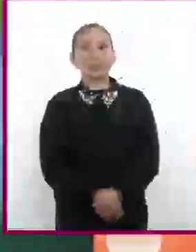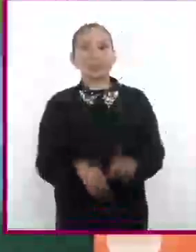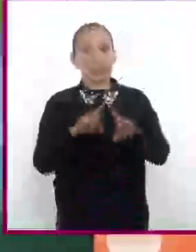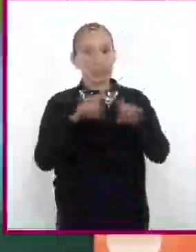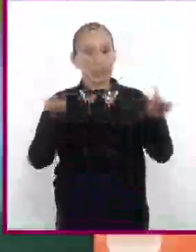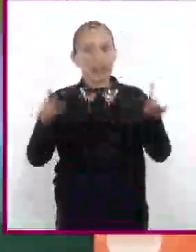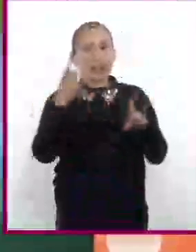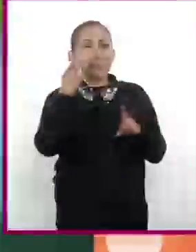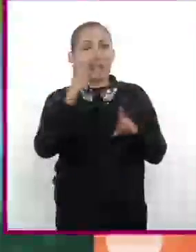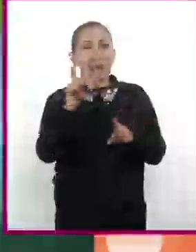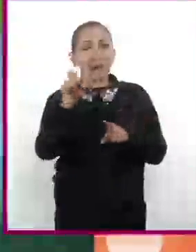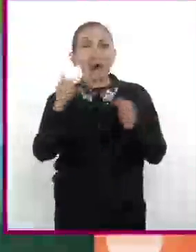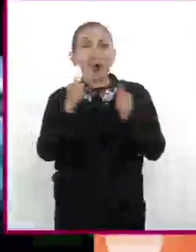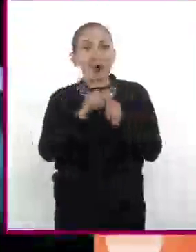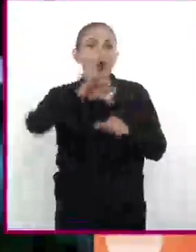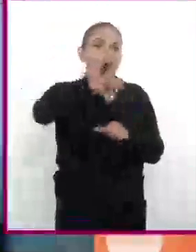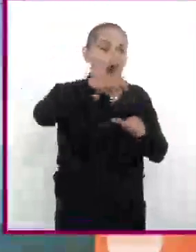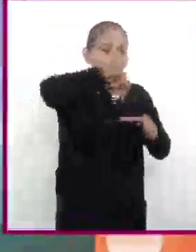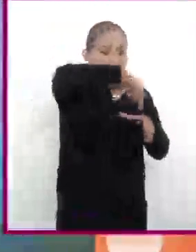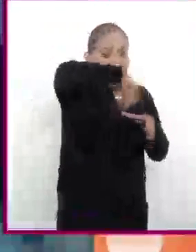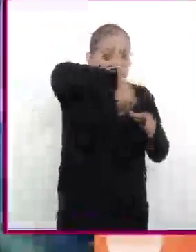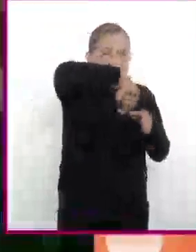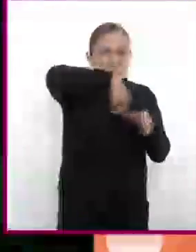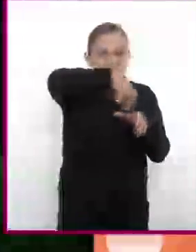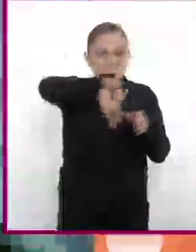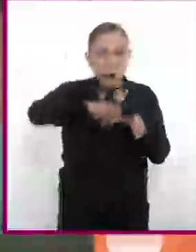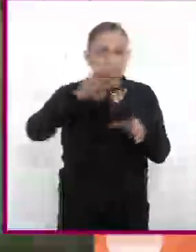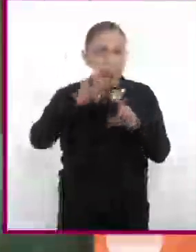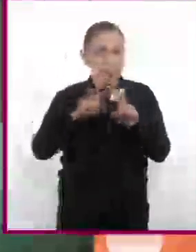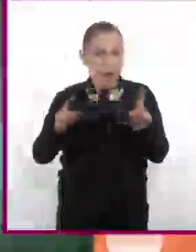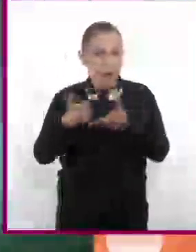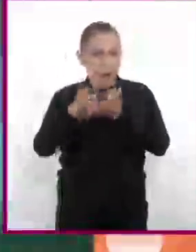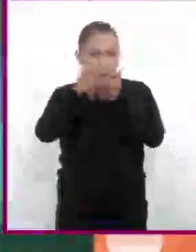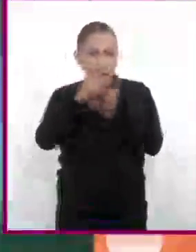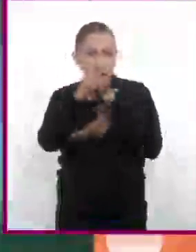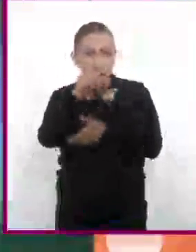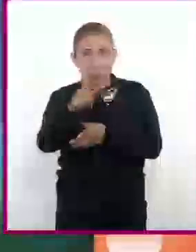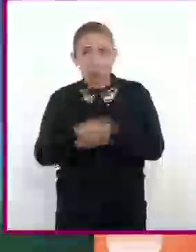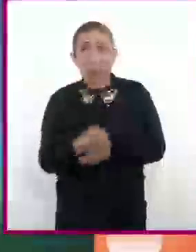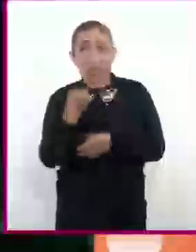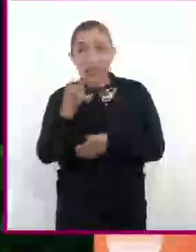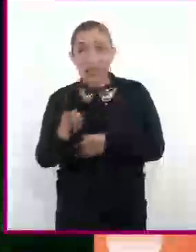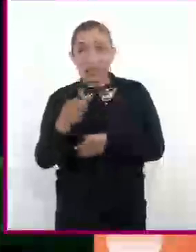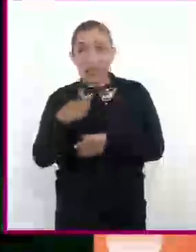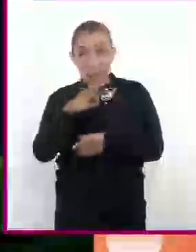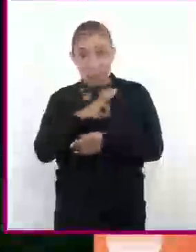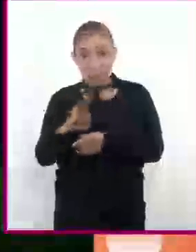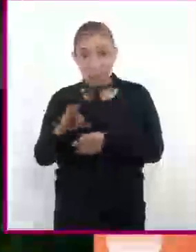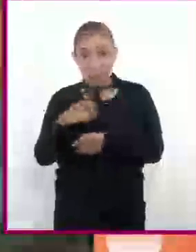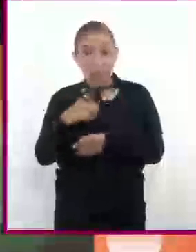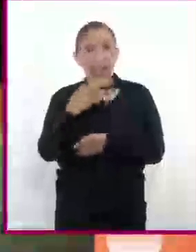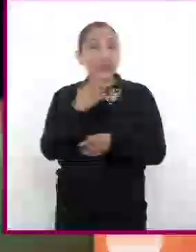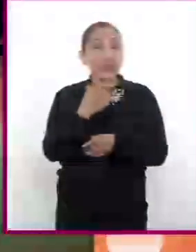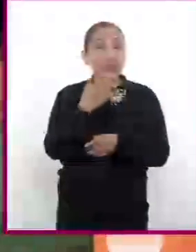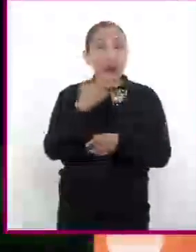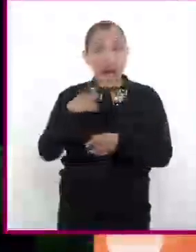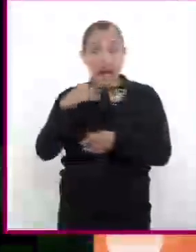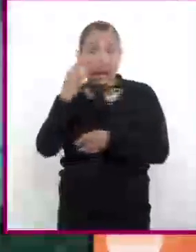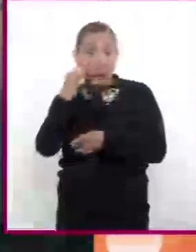Diferentes disoluciones conducen de manera distinta la corriente eléctrica. ¿Esta bebida podrá conducir la corriente